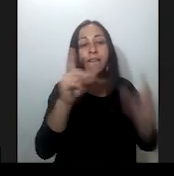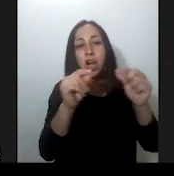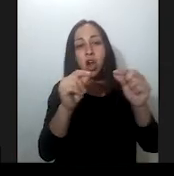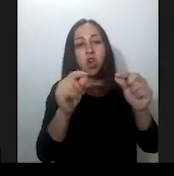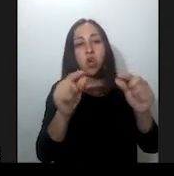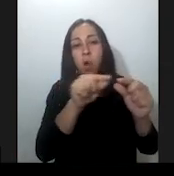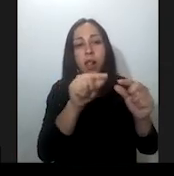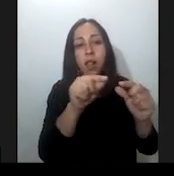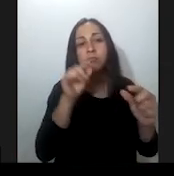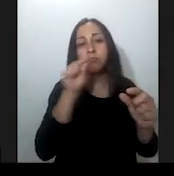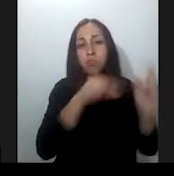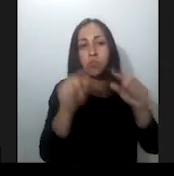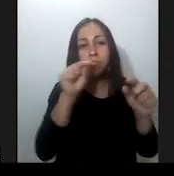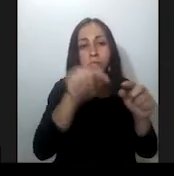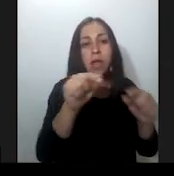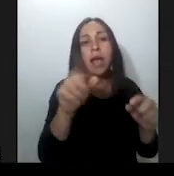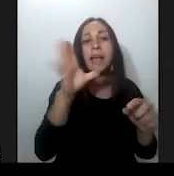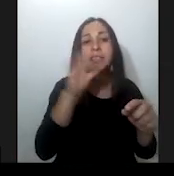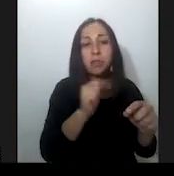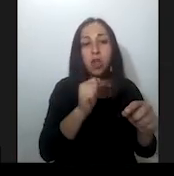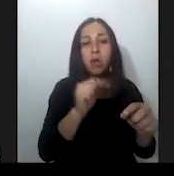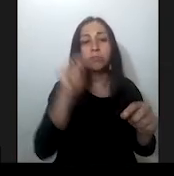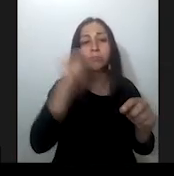Laila y aceptar.